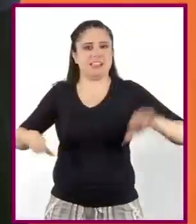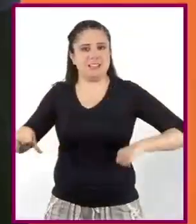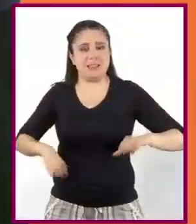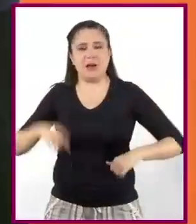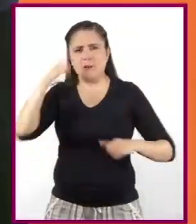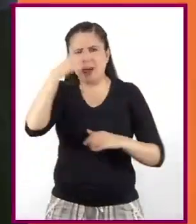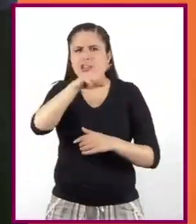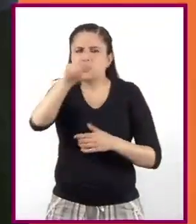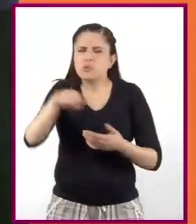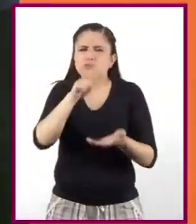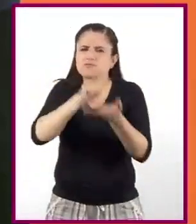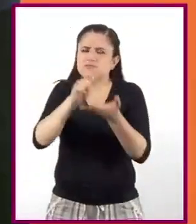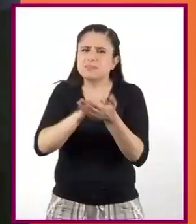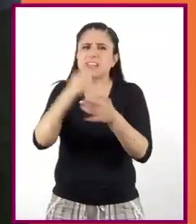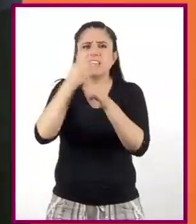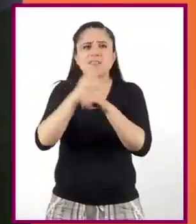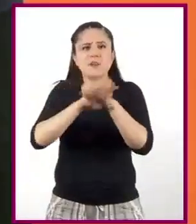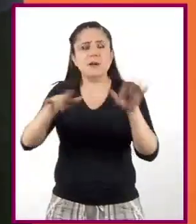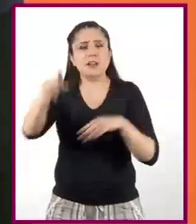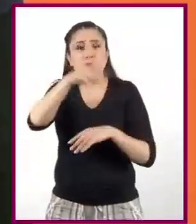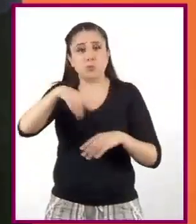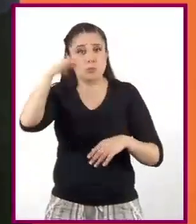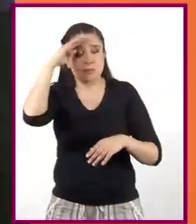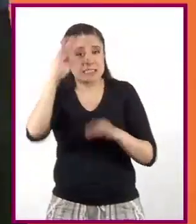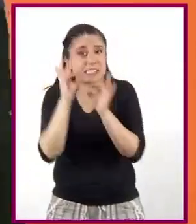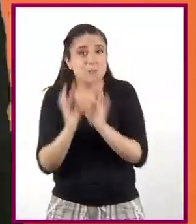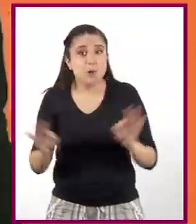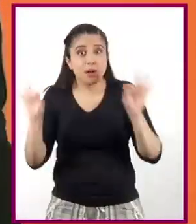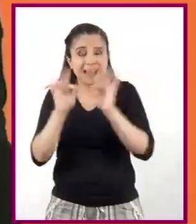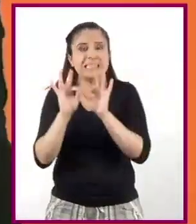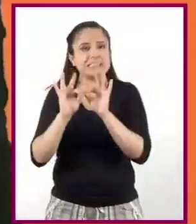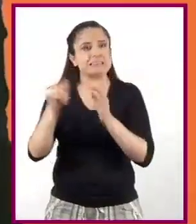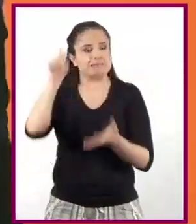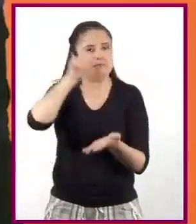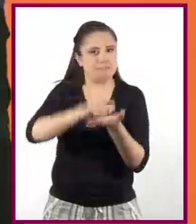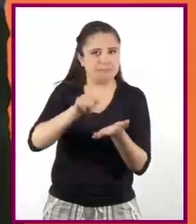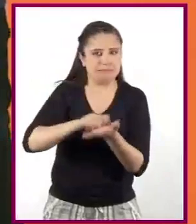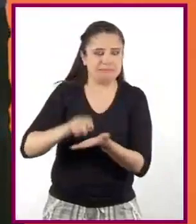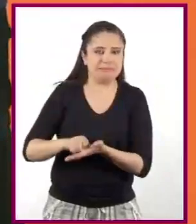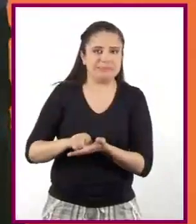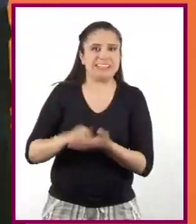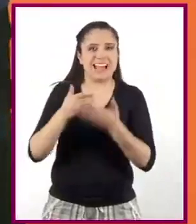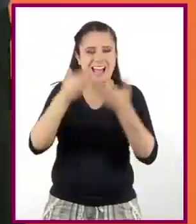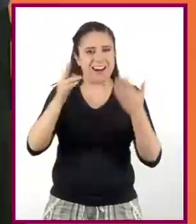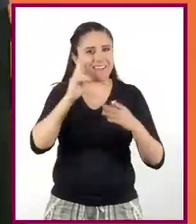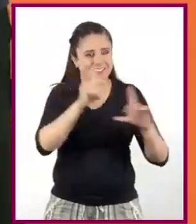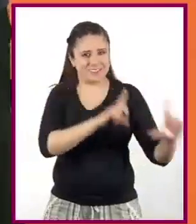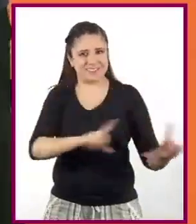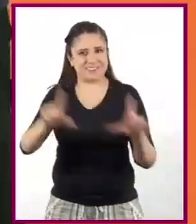anoten aquella información que consideren más importante. Ahora sí, corre video.